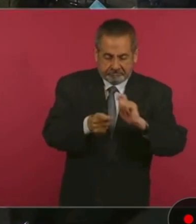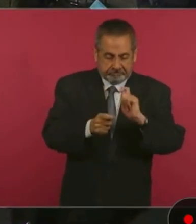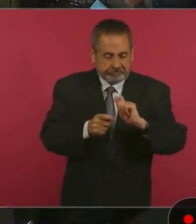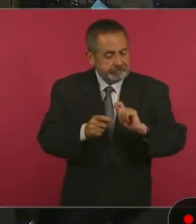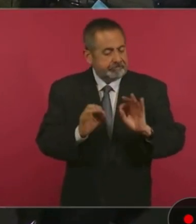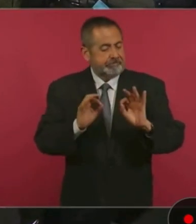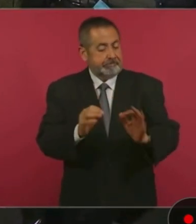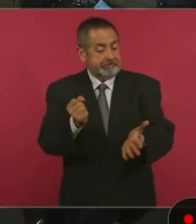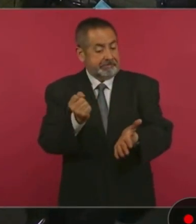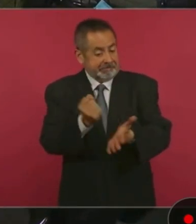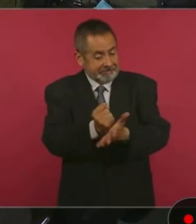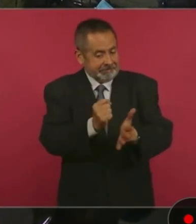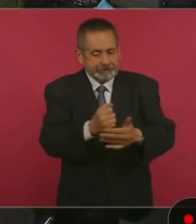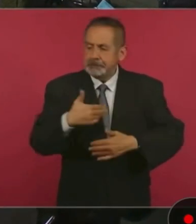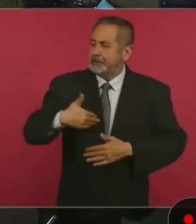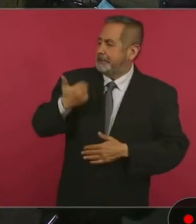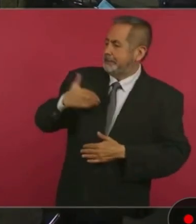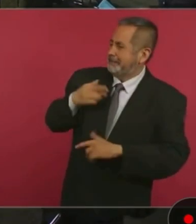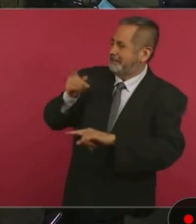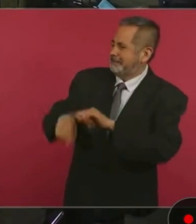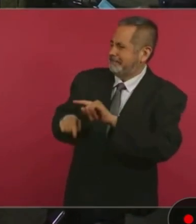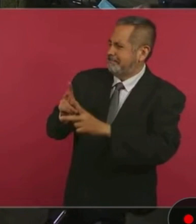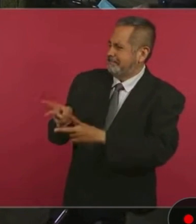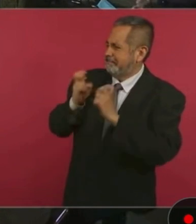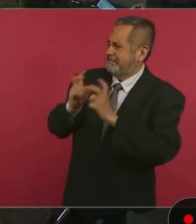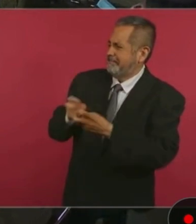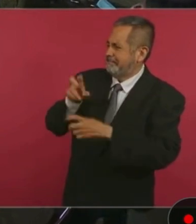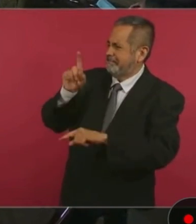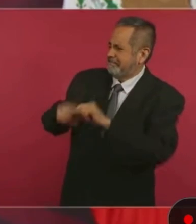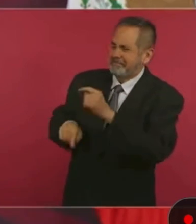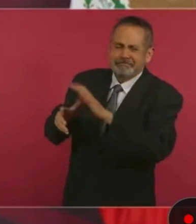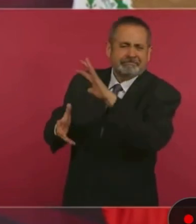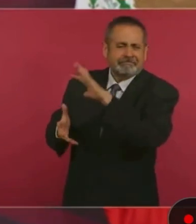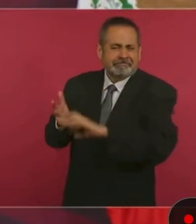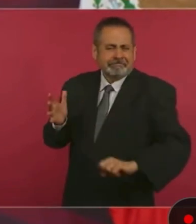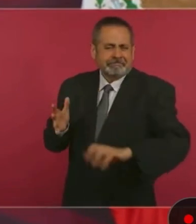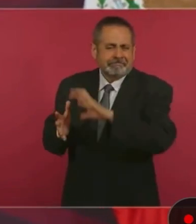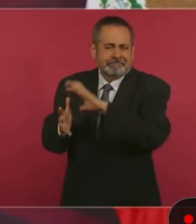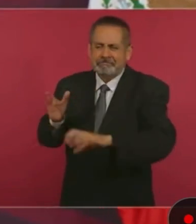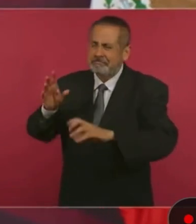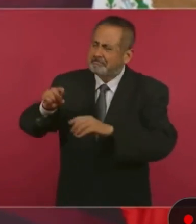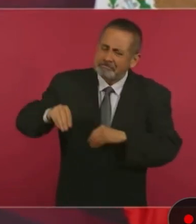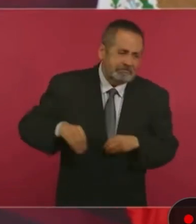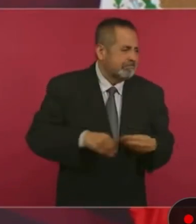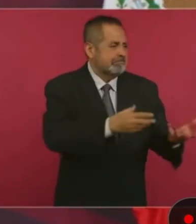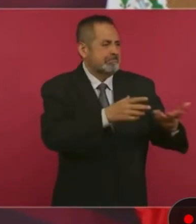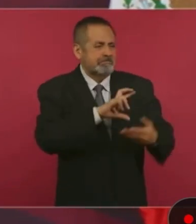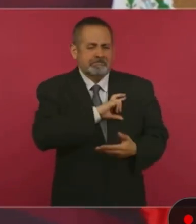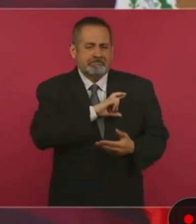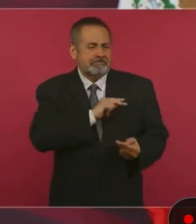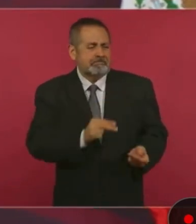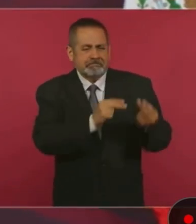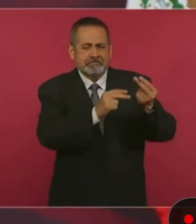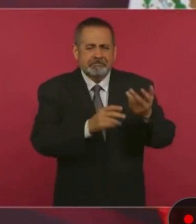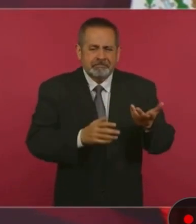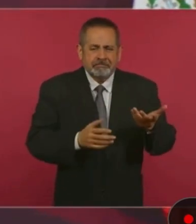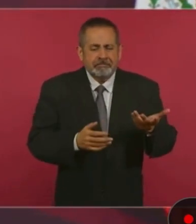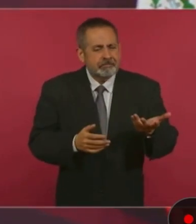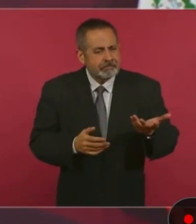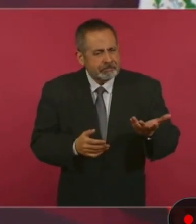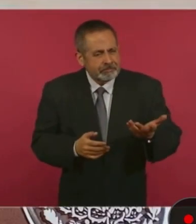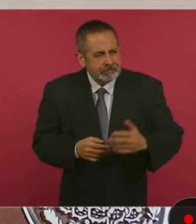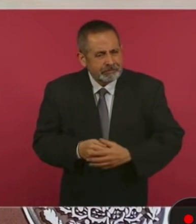a cabo el despojo de bienes de la nación. Entonces, no hay nada